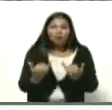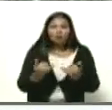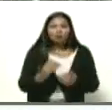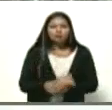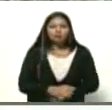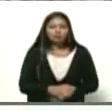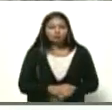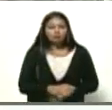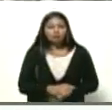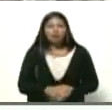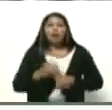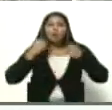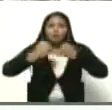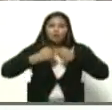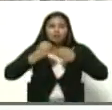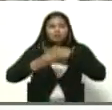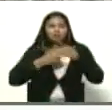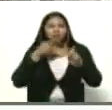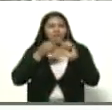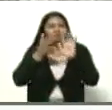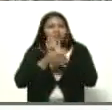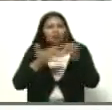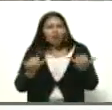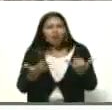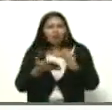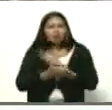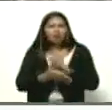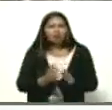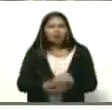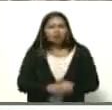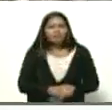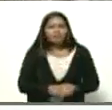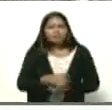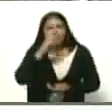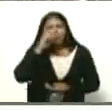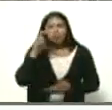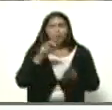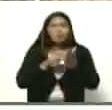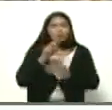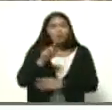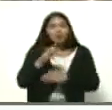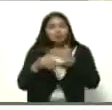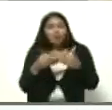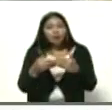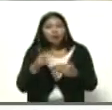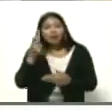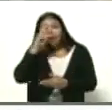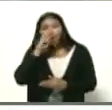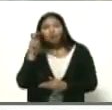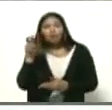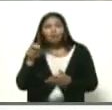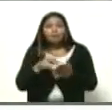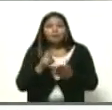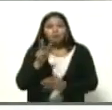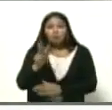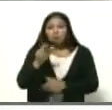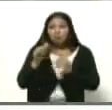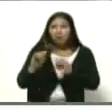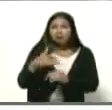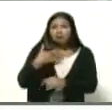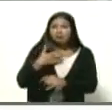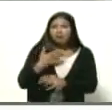las protestas que se llevaron a cabo en el año 2001, ¿no? y en el año 2002. Sin embargo, se